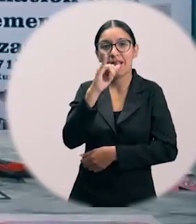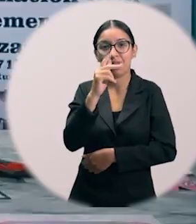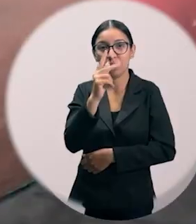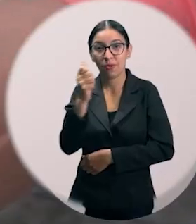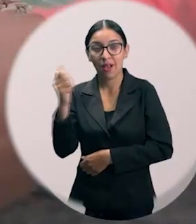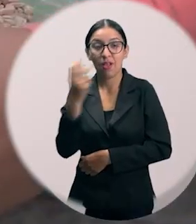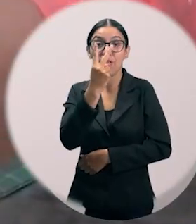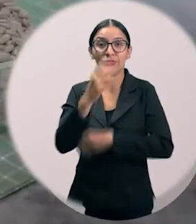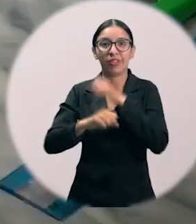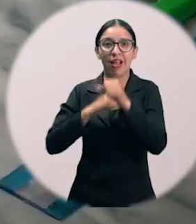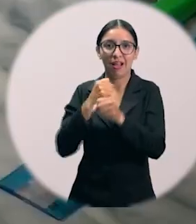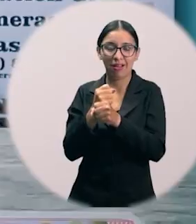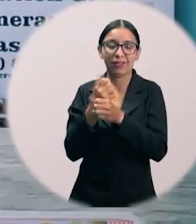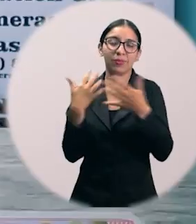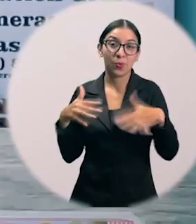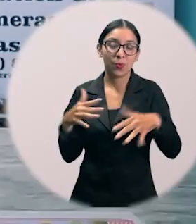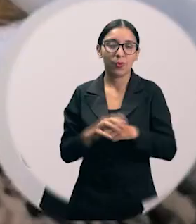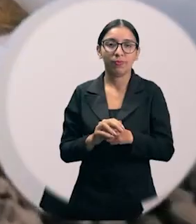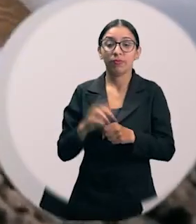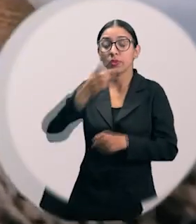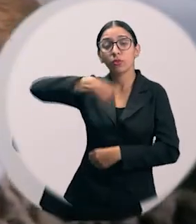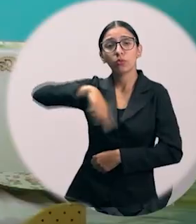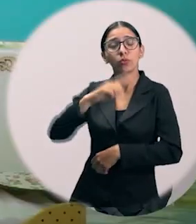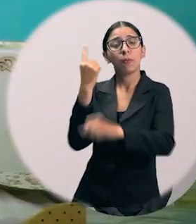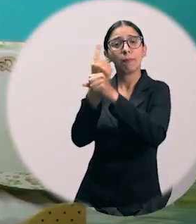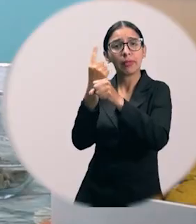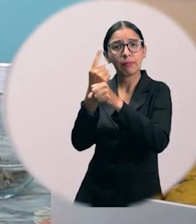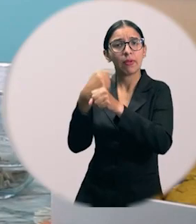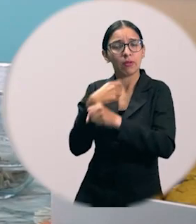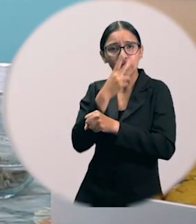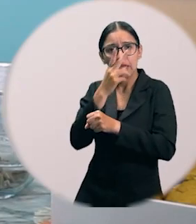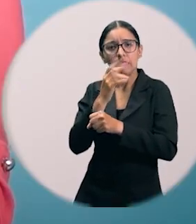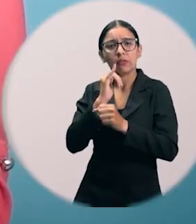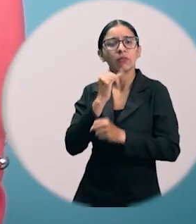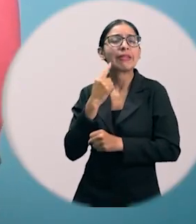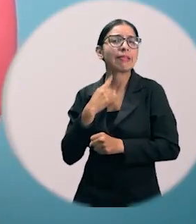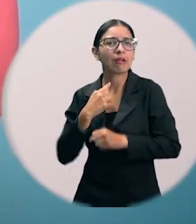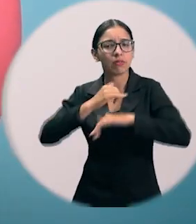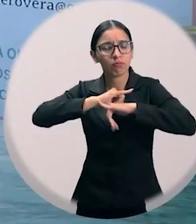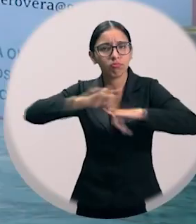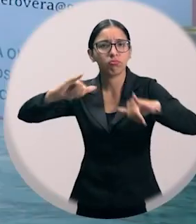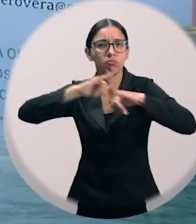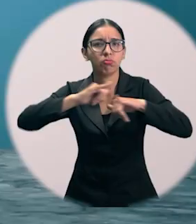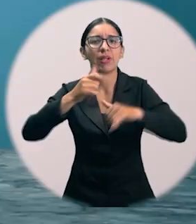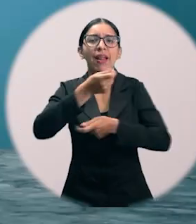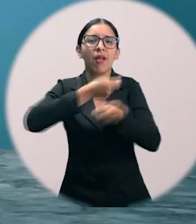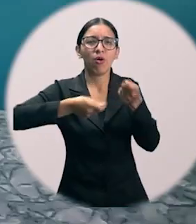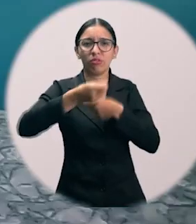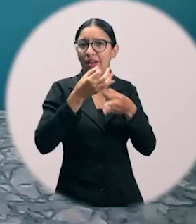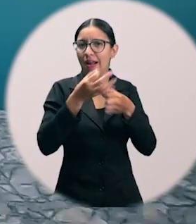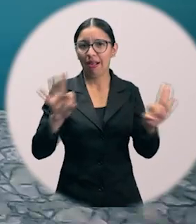últimos 2 años. Desde un principio, nuestro deseo fue el de ayudarles a difundir sus negocios de forma